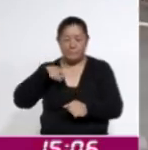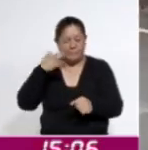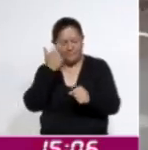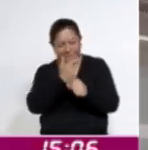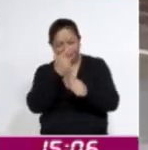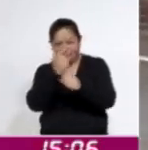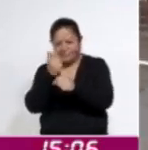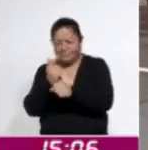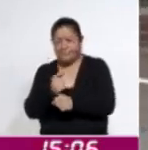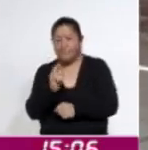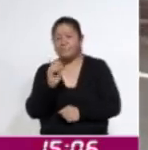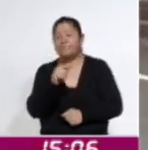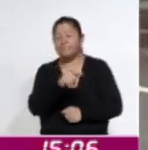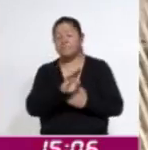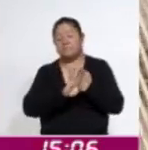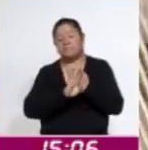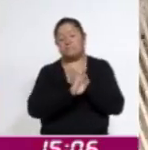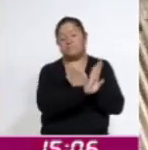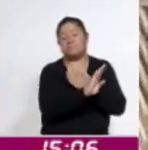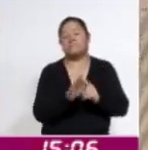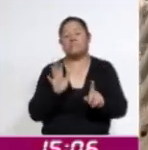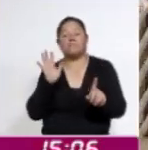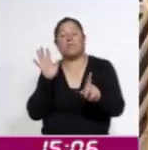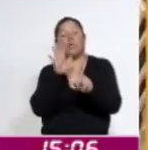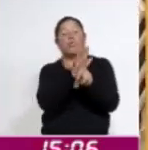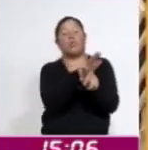y prevenir el acoso escolar.